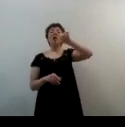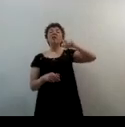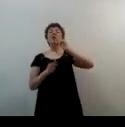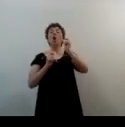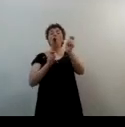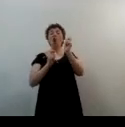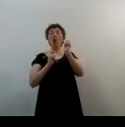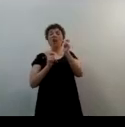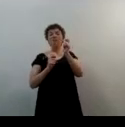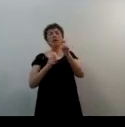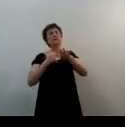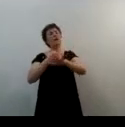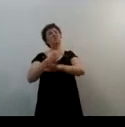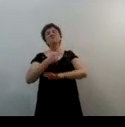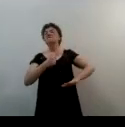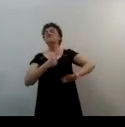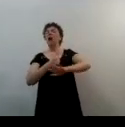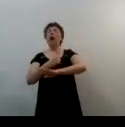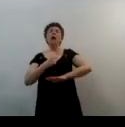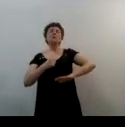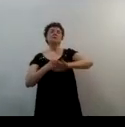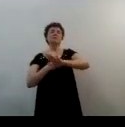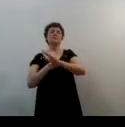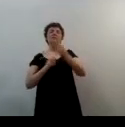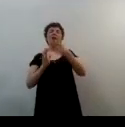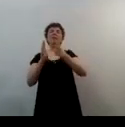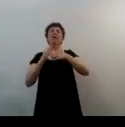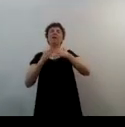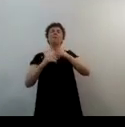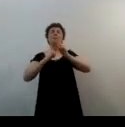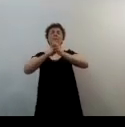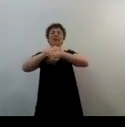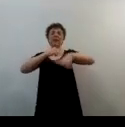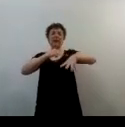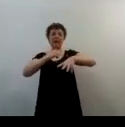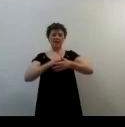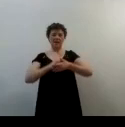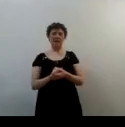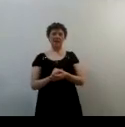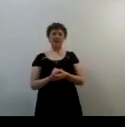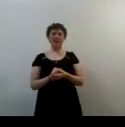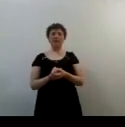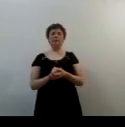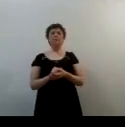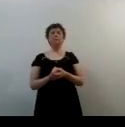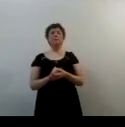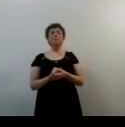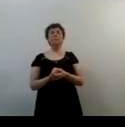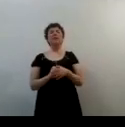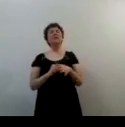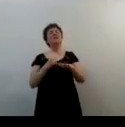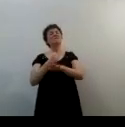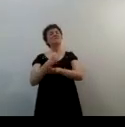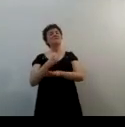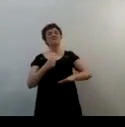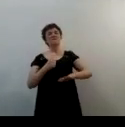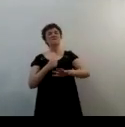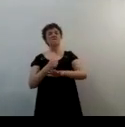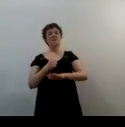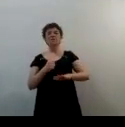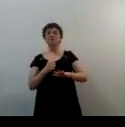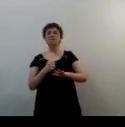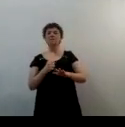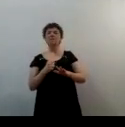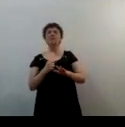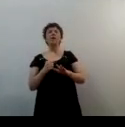la base de la dieta mediterránea. Y es la base de la dieta mediterránea. eh, no hay que restringirlo mucho. O sea, me explico. Cuando